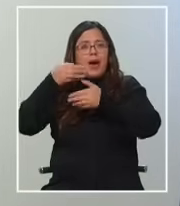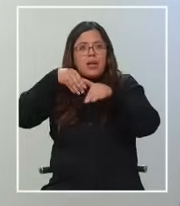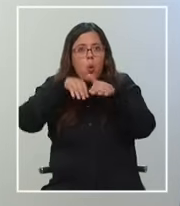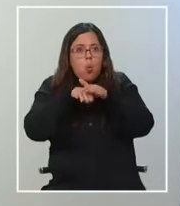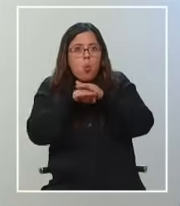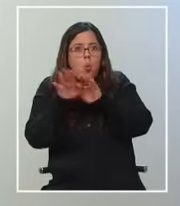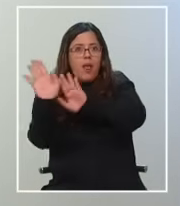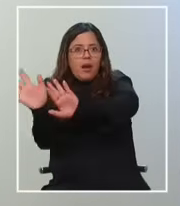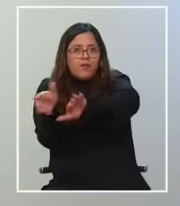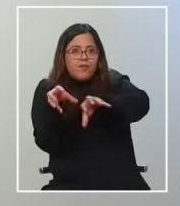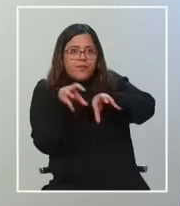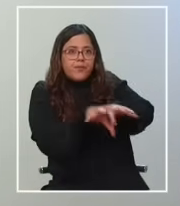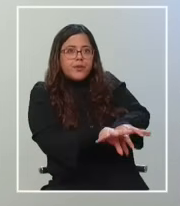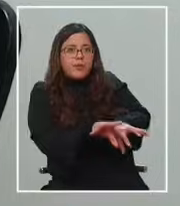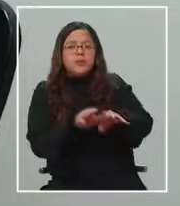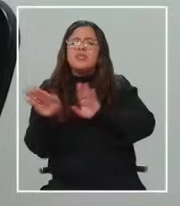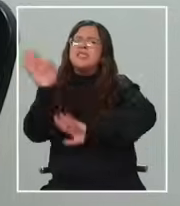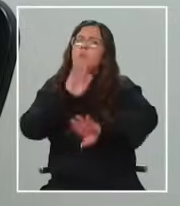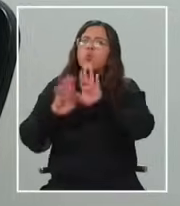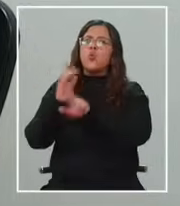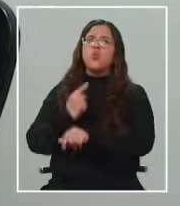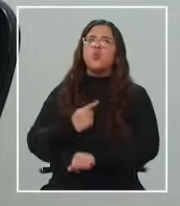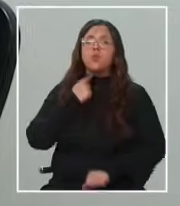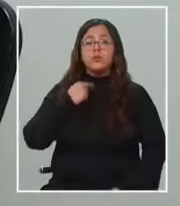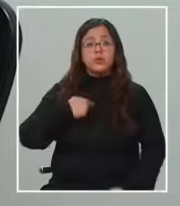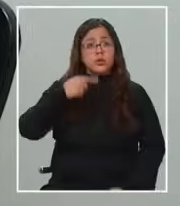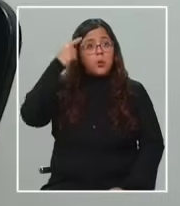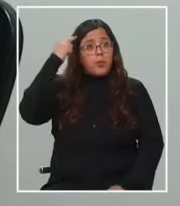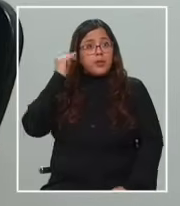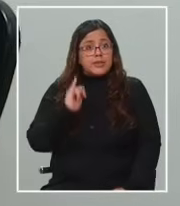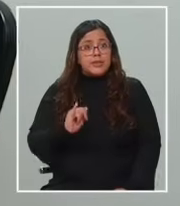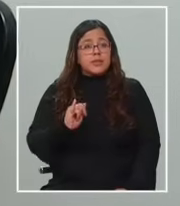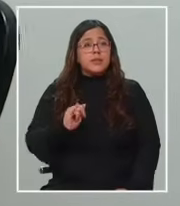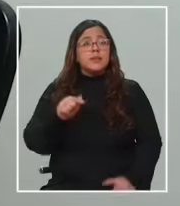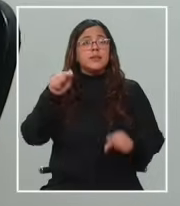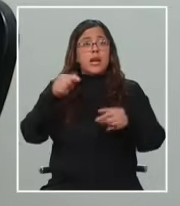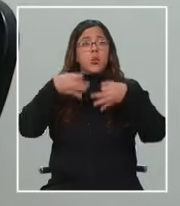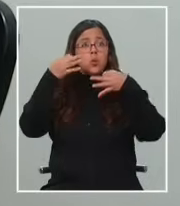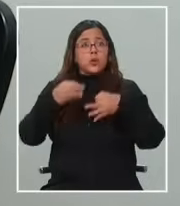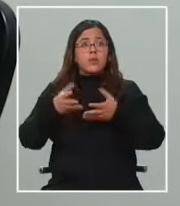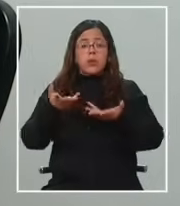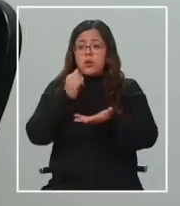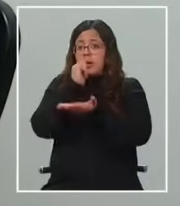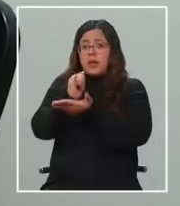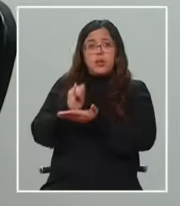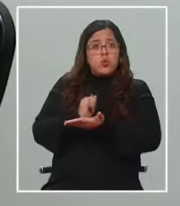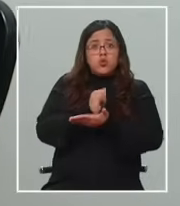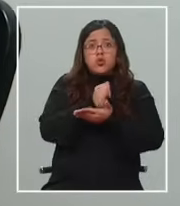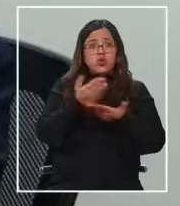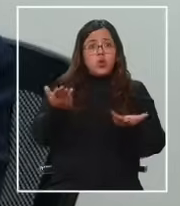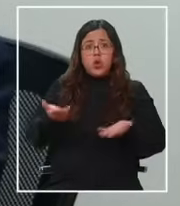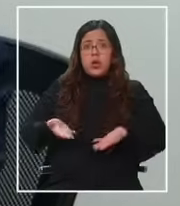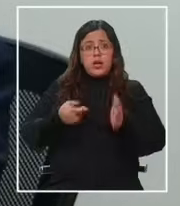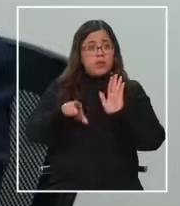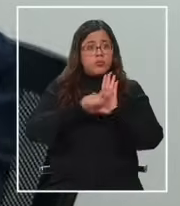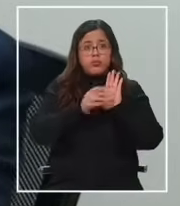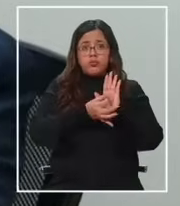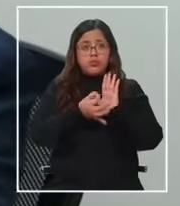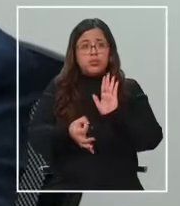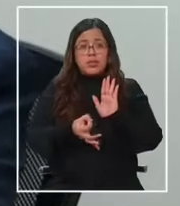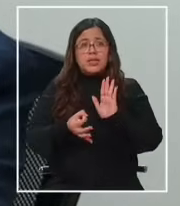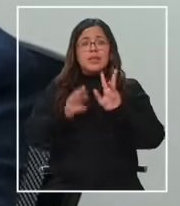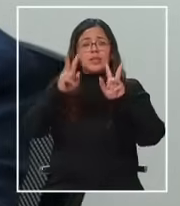¿Se protegió correctamente a la víctima? Yo creo que sí, sí se decretan a través de los organismos, que las instituciones que no entregan la ley, medidas